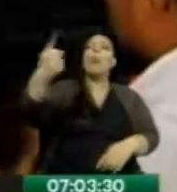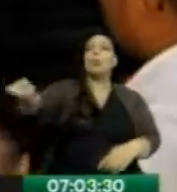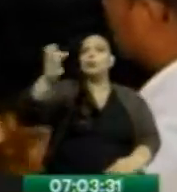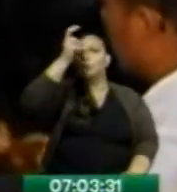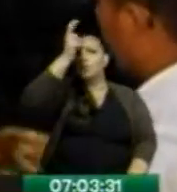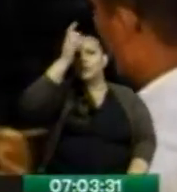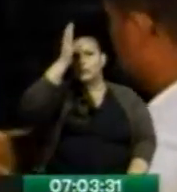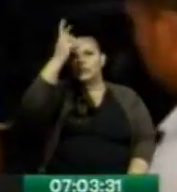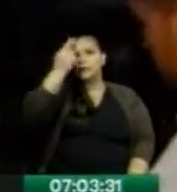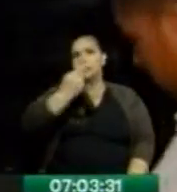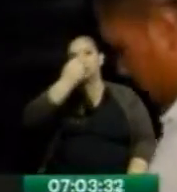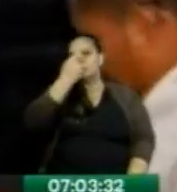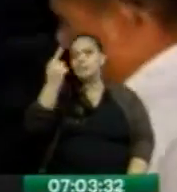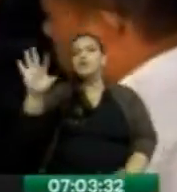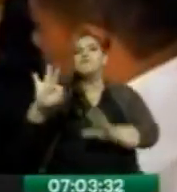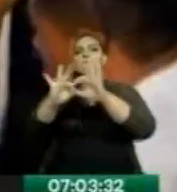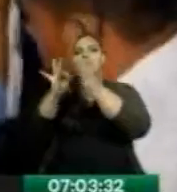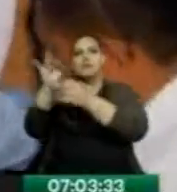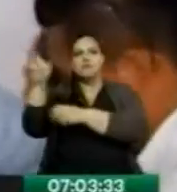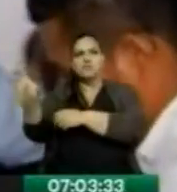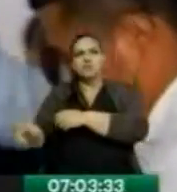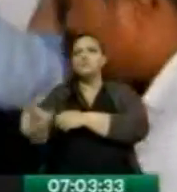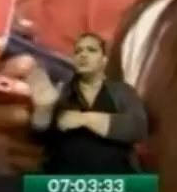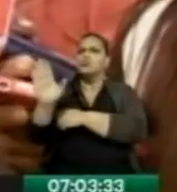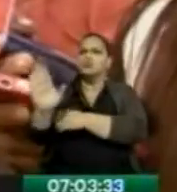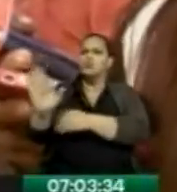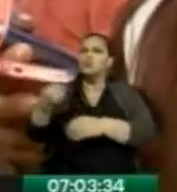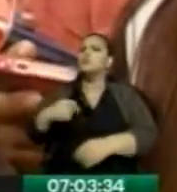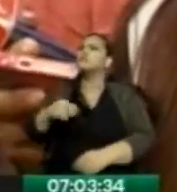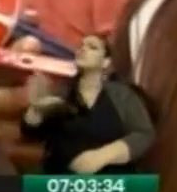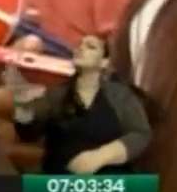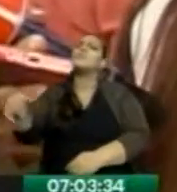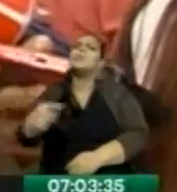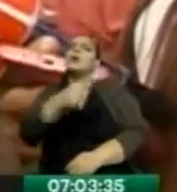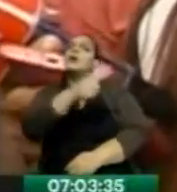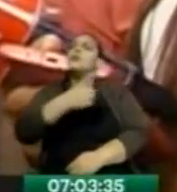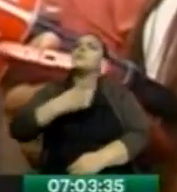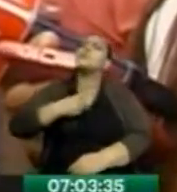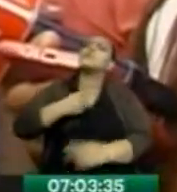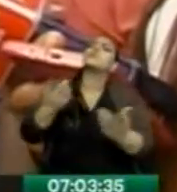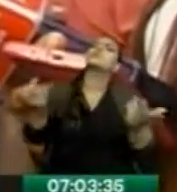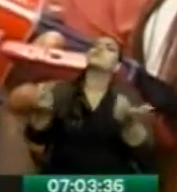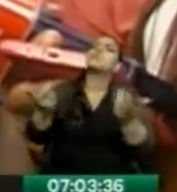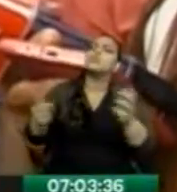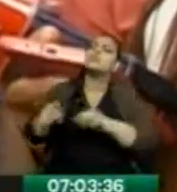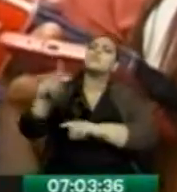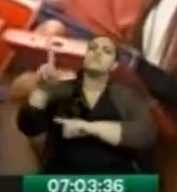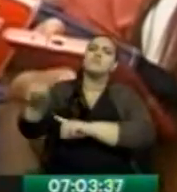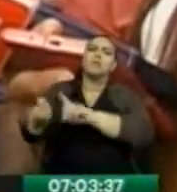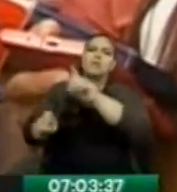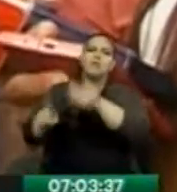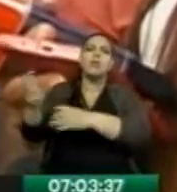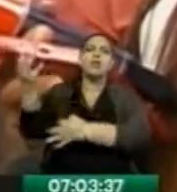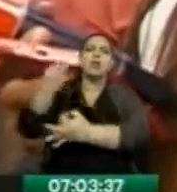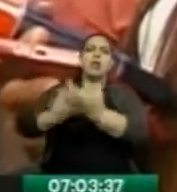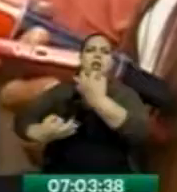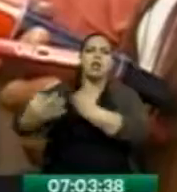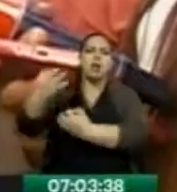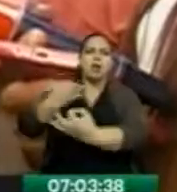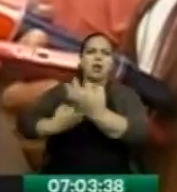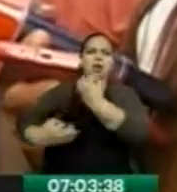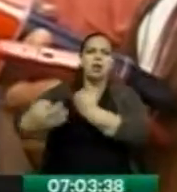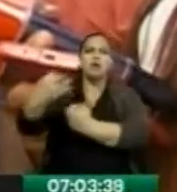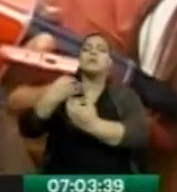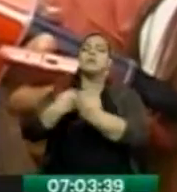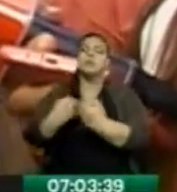para la localización del dueño de esta clínica para que nos indique y nos explique cómo es que estaba funcionando, además de las